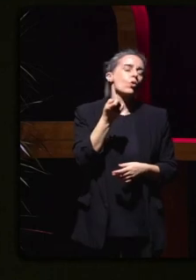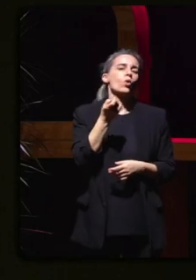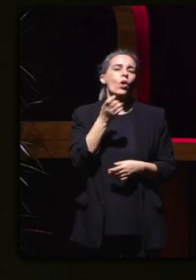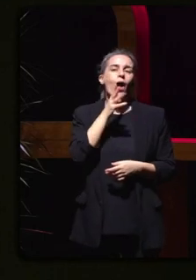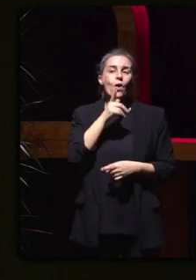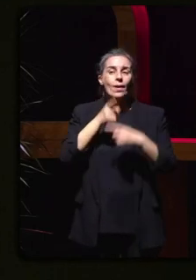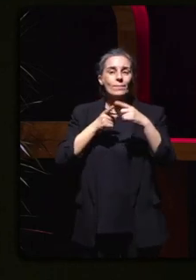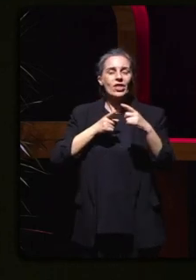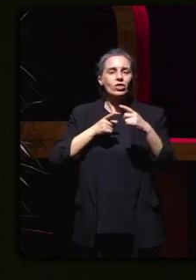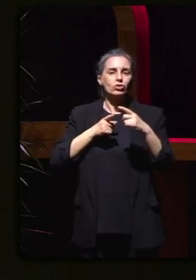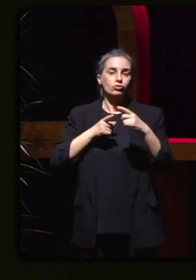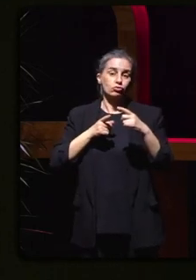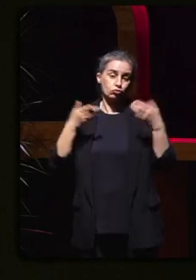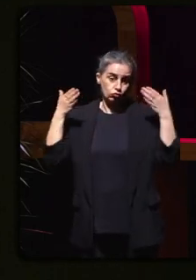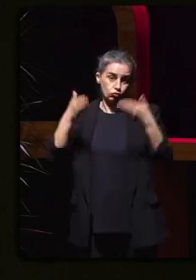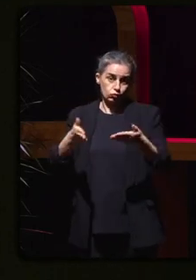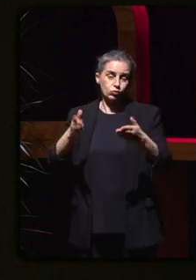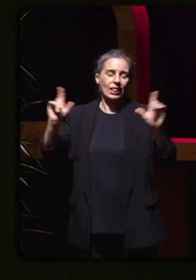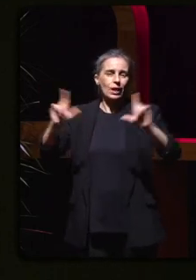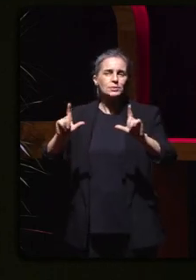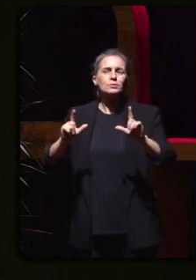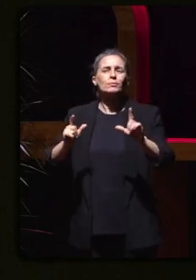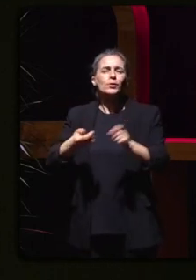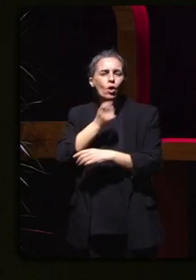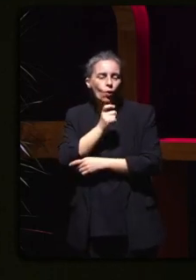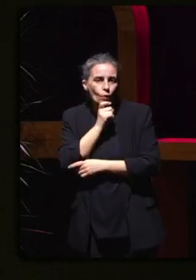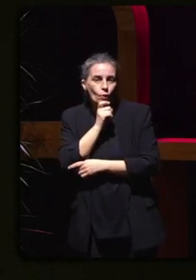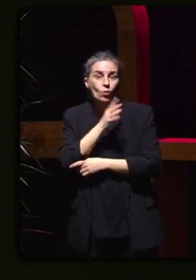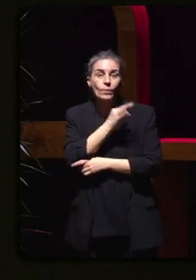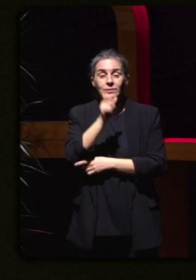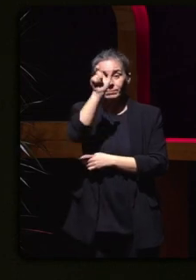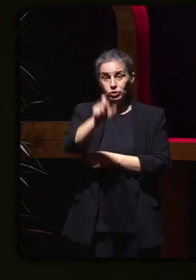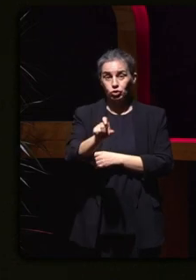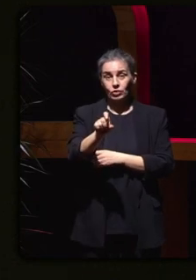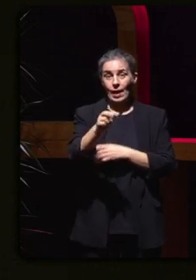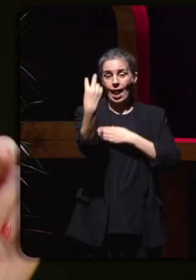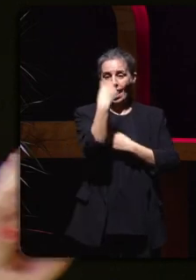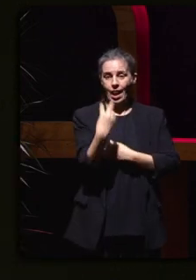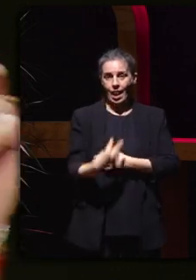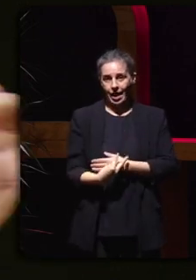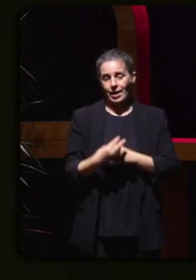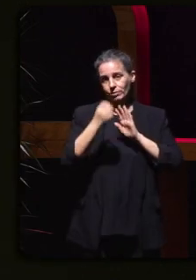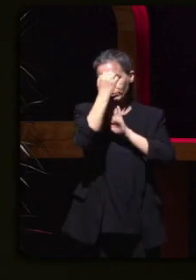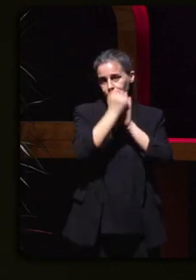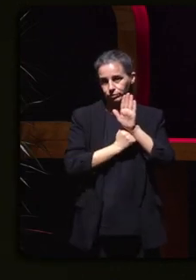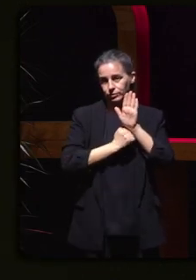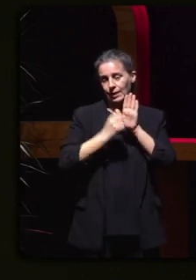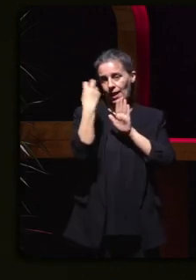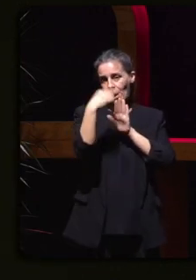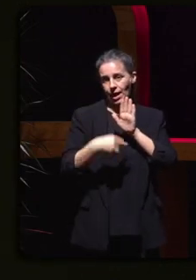de que hablan de televisión y cómo es el lector que lee sobre televisión brevemente